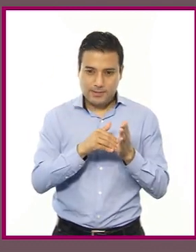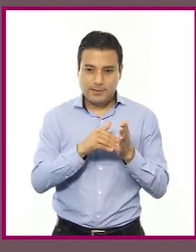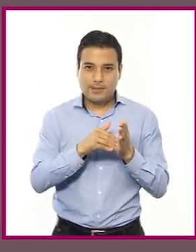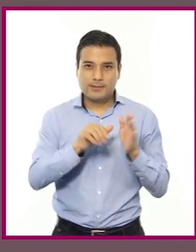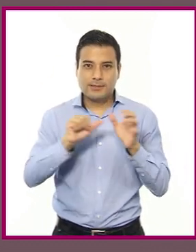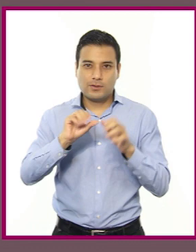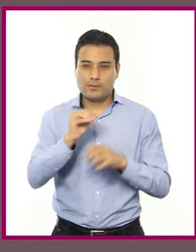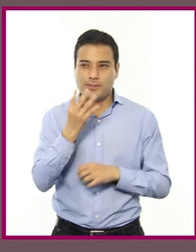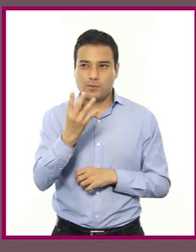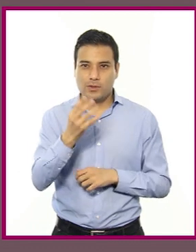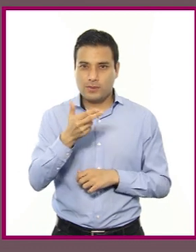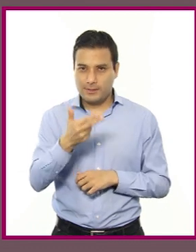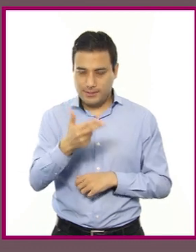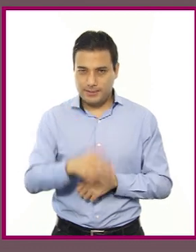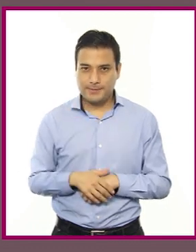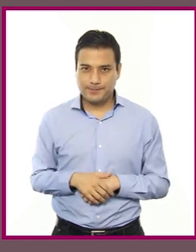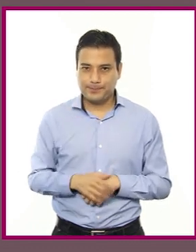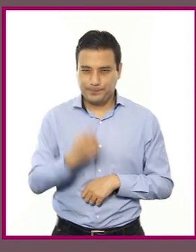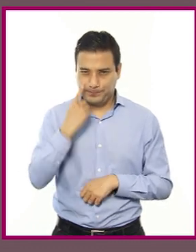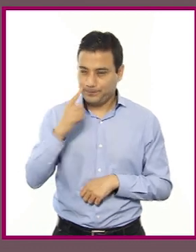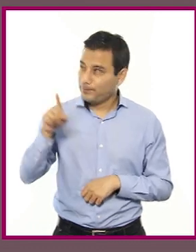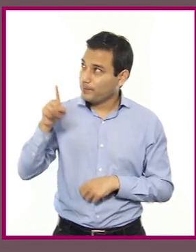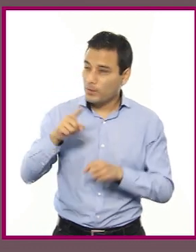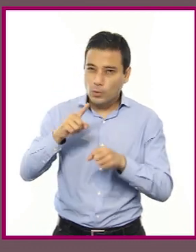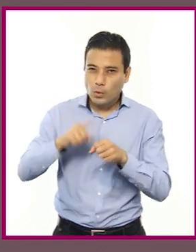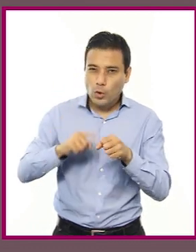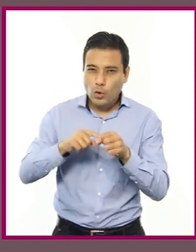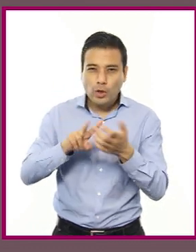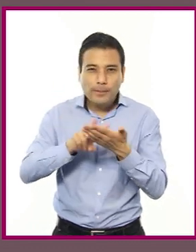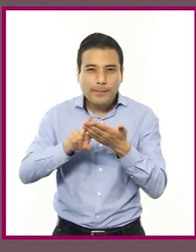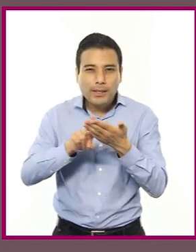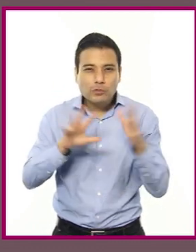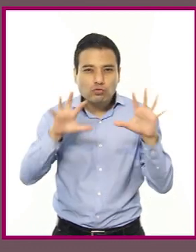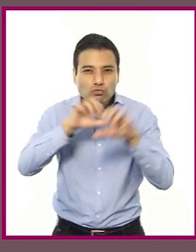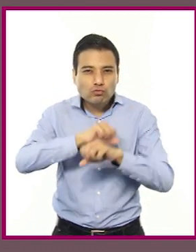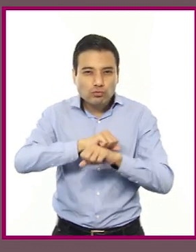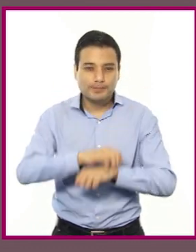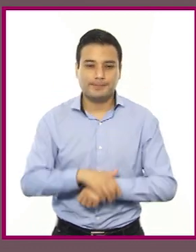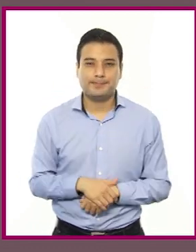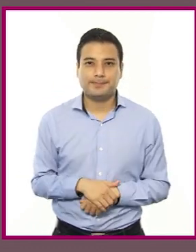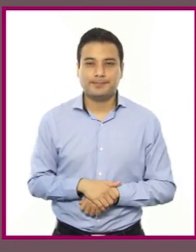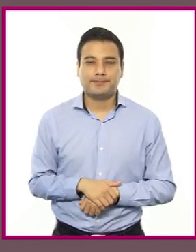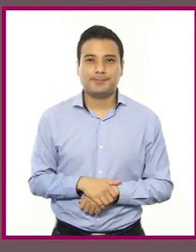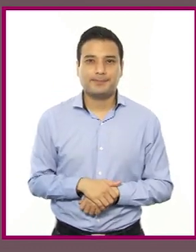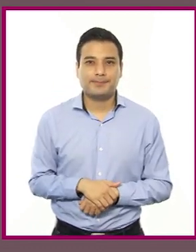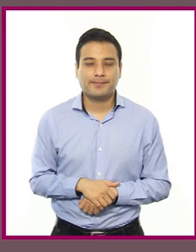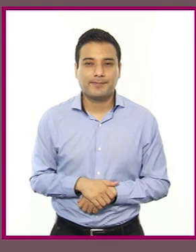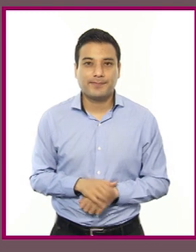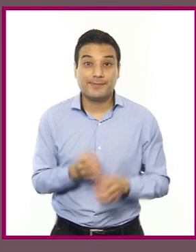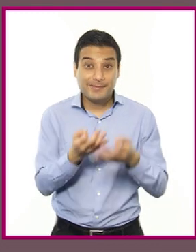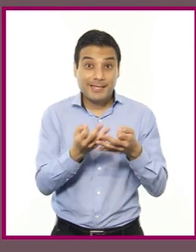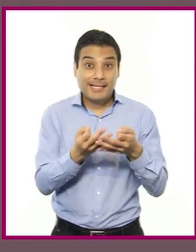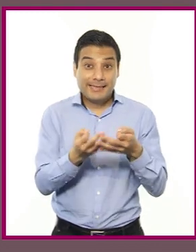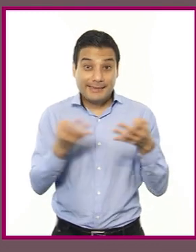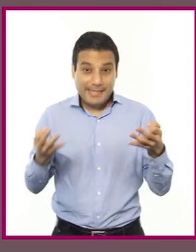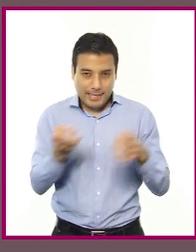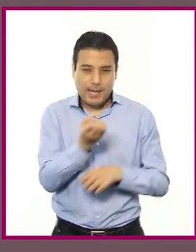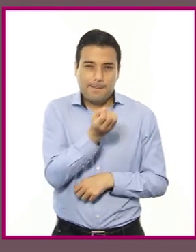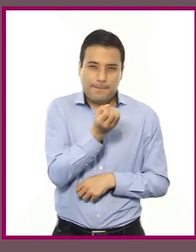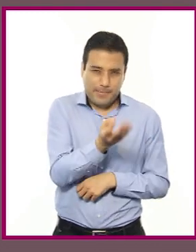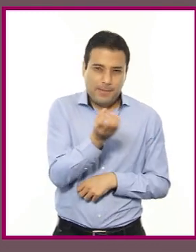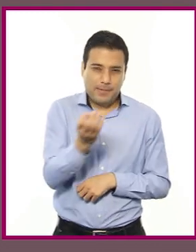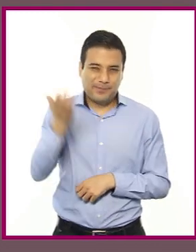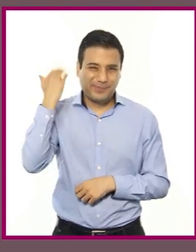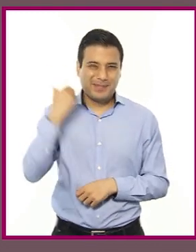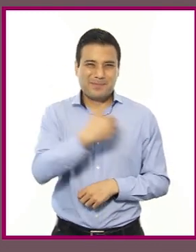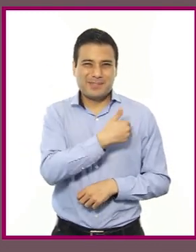790.694 hectáreas, y se destaca en verde oscuro. El reparto territorial ejecutado en la época